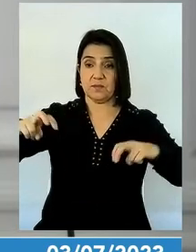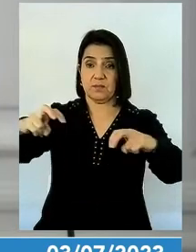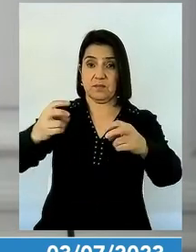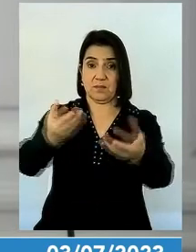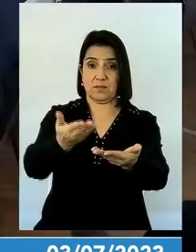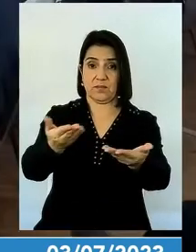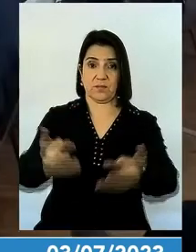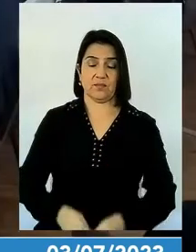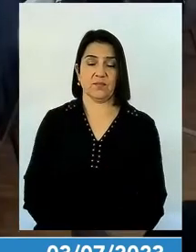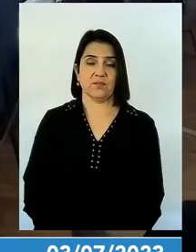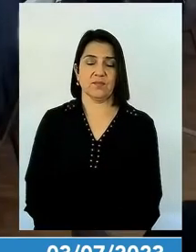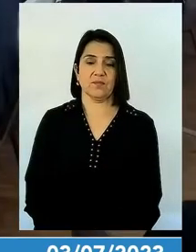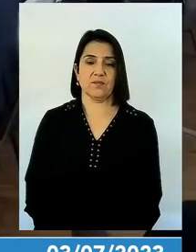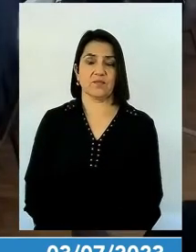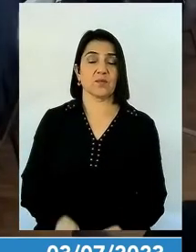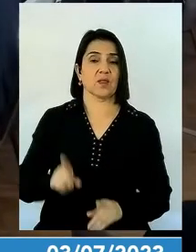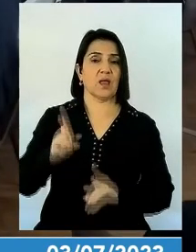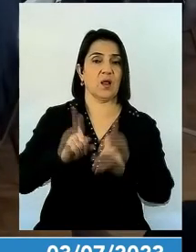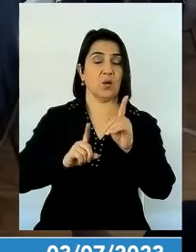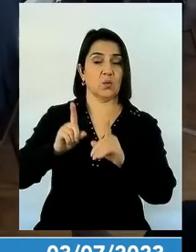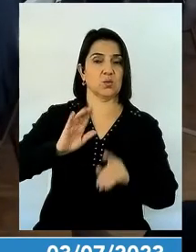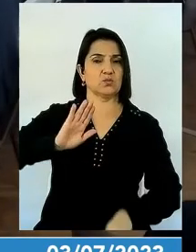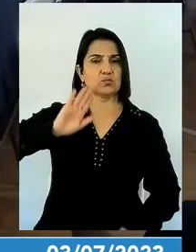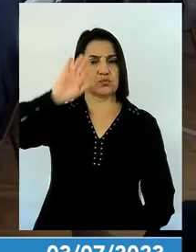¿Algún consejero quiere hacer uso de la palabra?